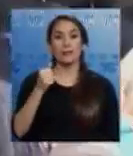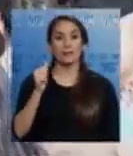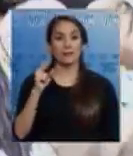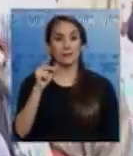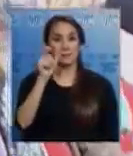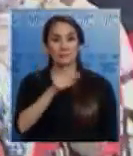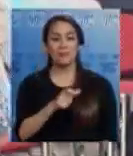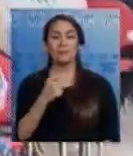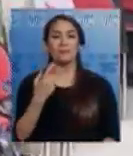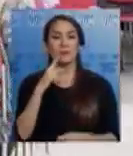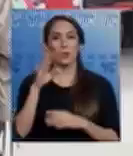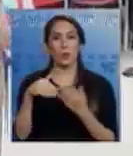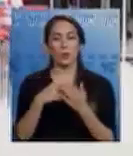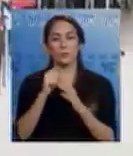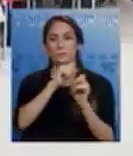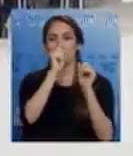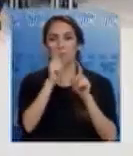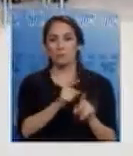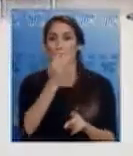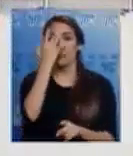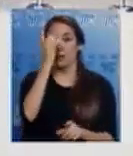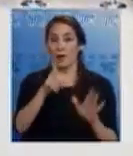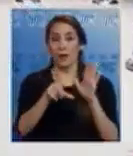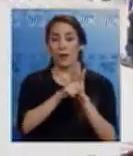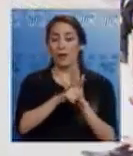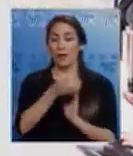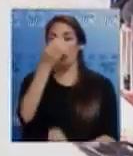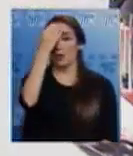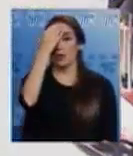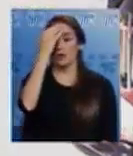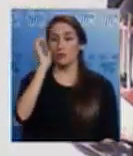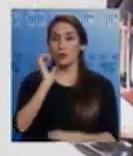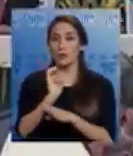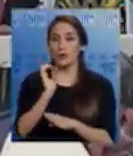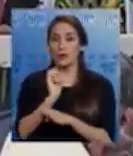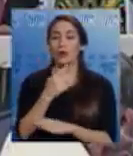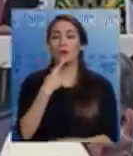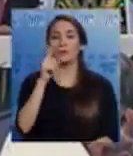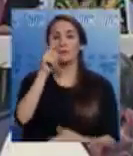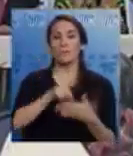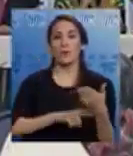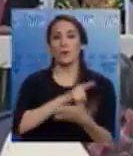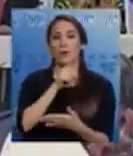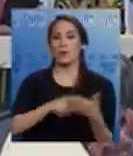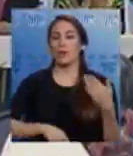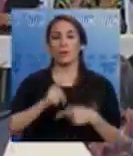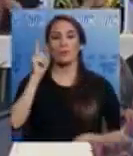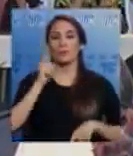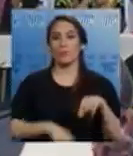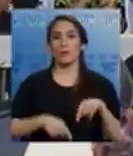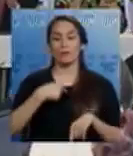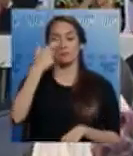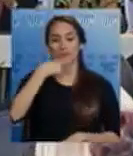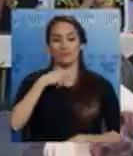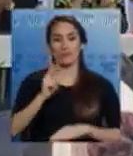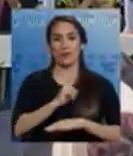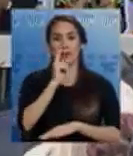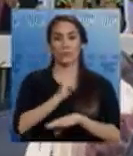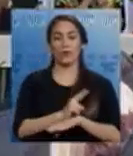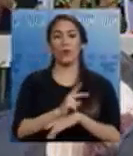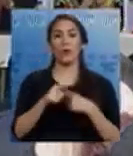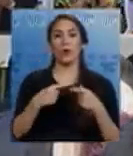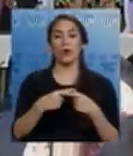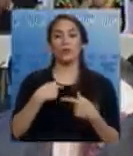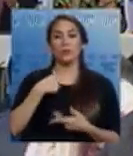ve cuestionada debido a que la Ley de Educación Superior ecuatoriana prohíbe que sea nombrado rector una autoridad que haya